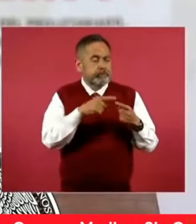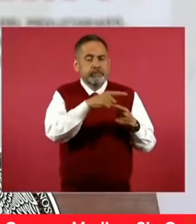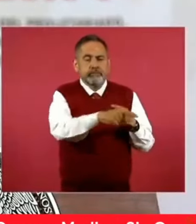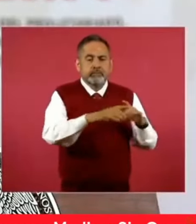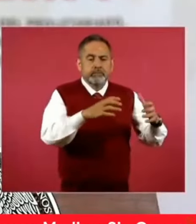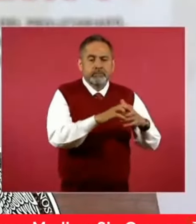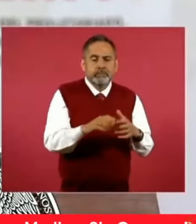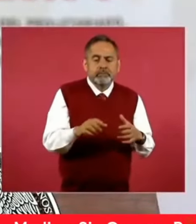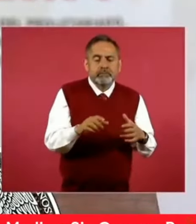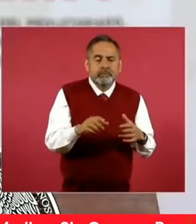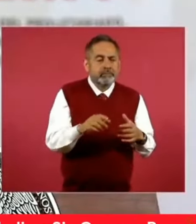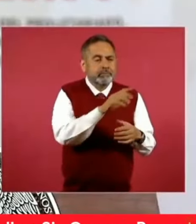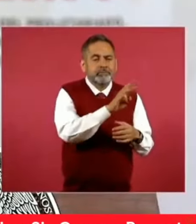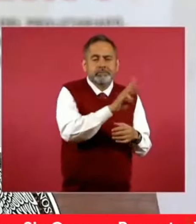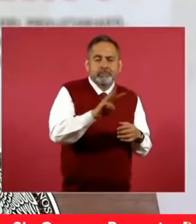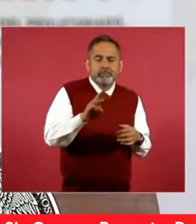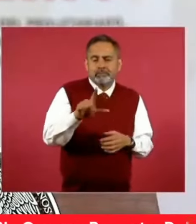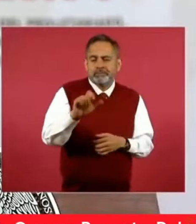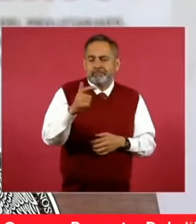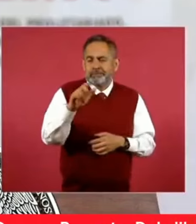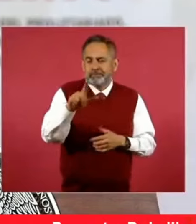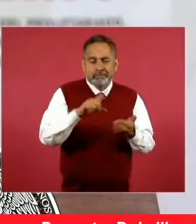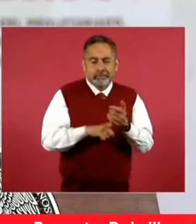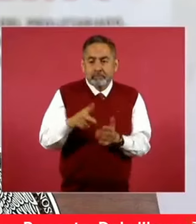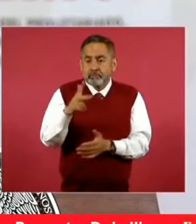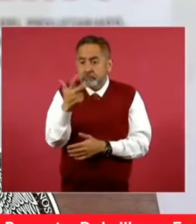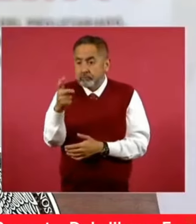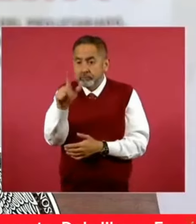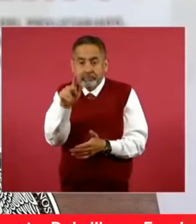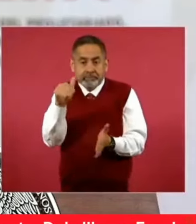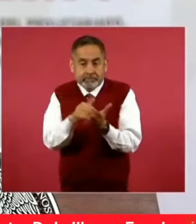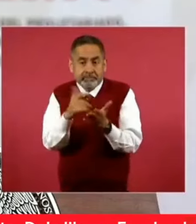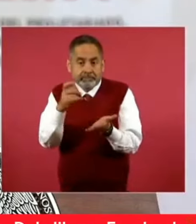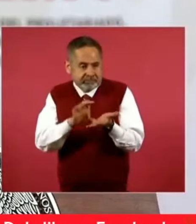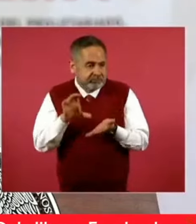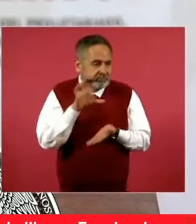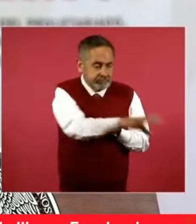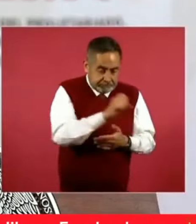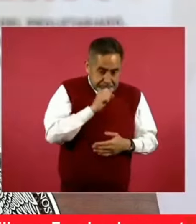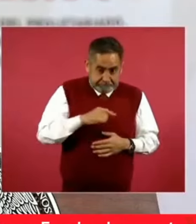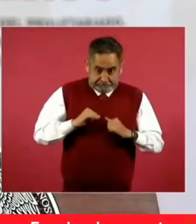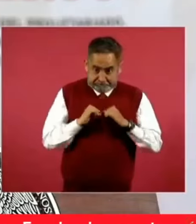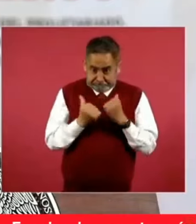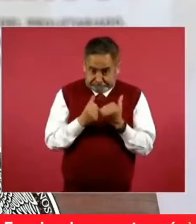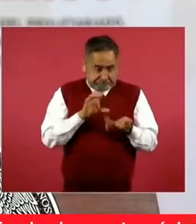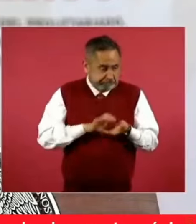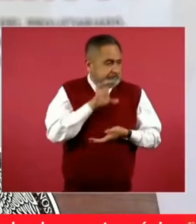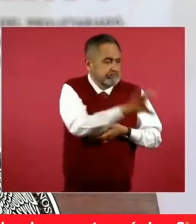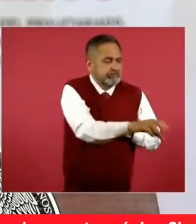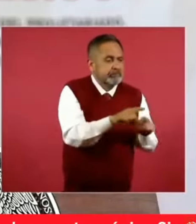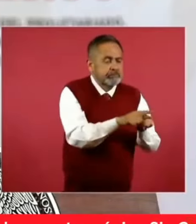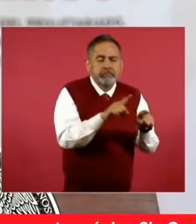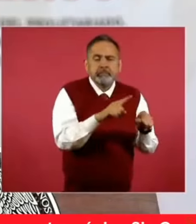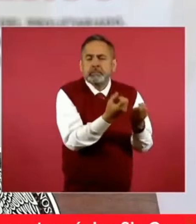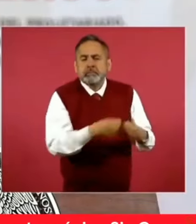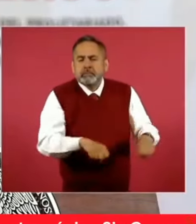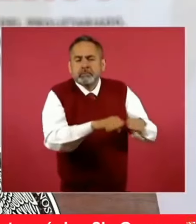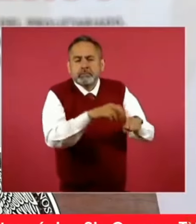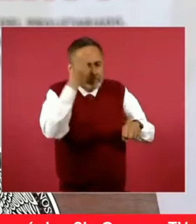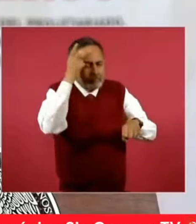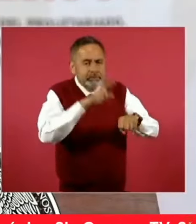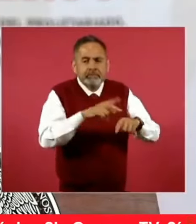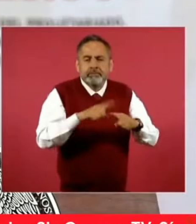Plataforma Legal. Ellos recibieron 870,000 pesos de Mexicanos a Favor de la Corrupción. Su socio y